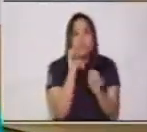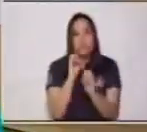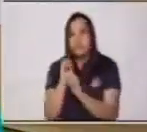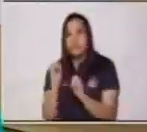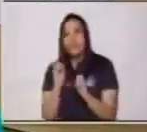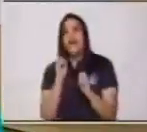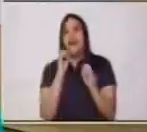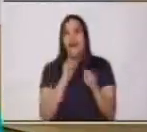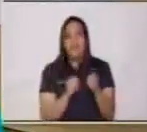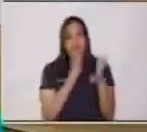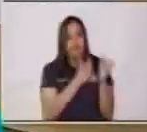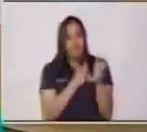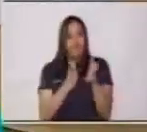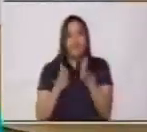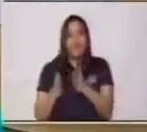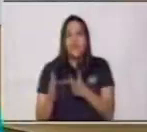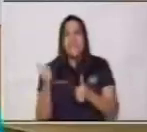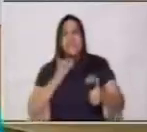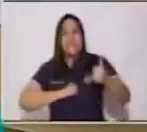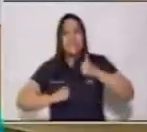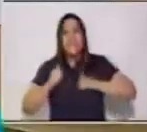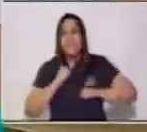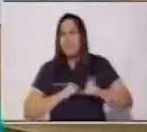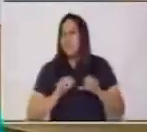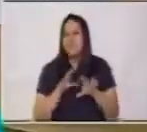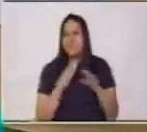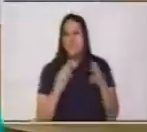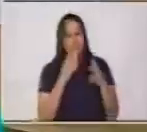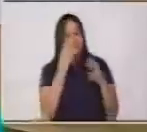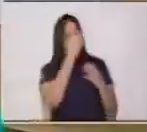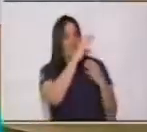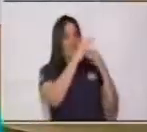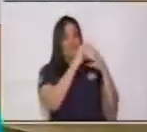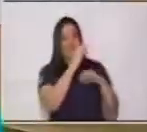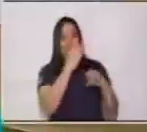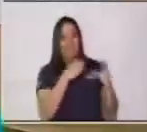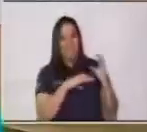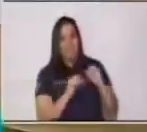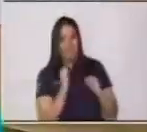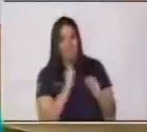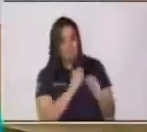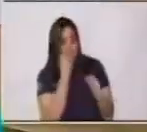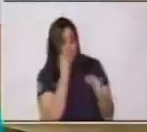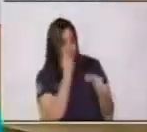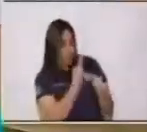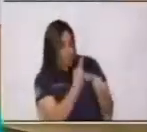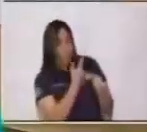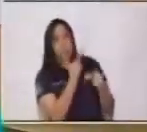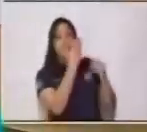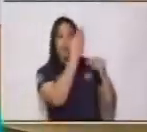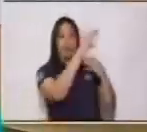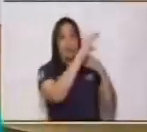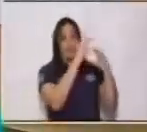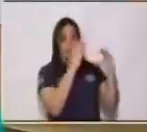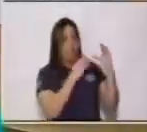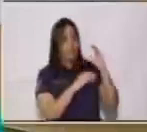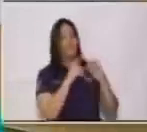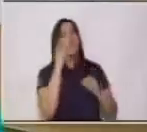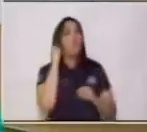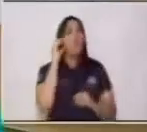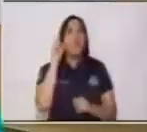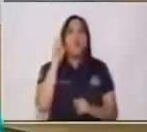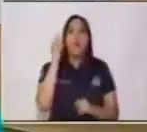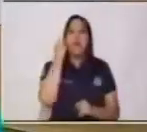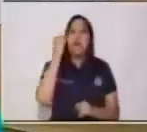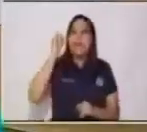las acciones por medio de los diálogos. Si alguna vez has leído algún guión de alguna obra de teatro,